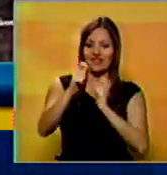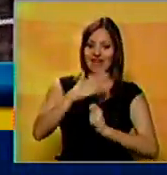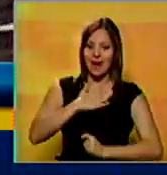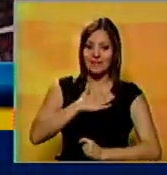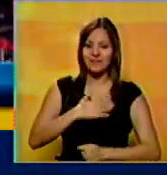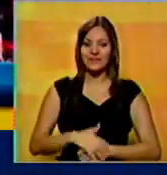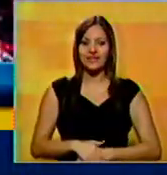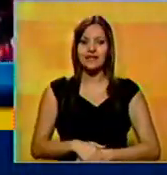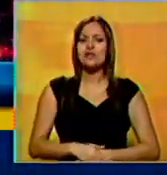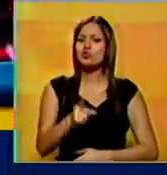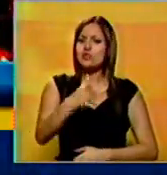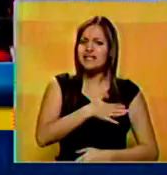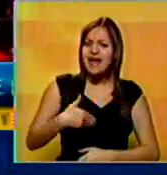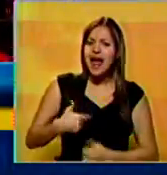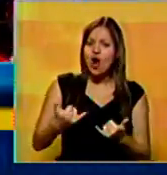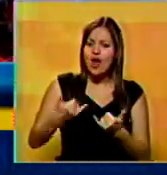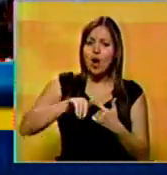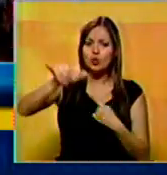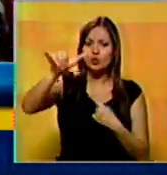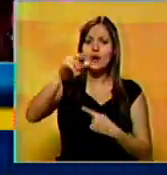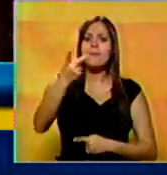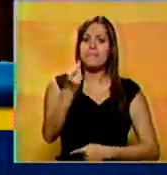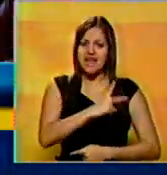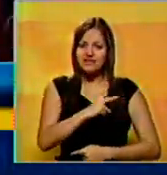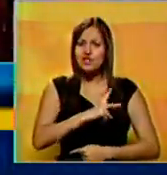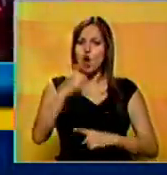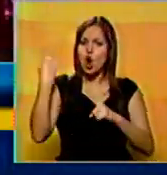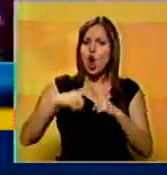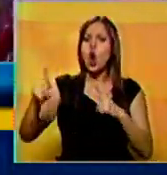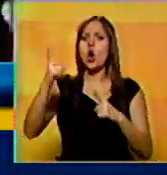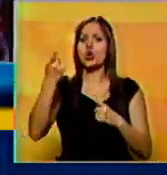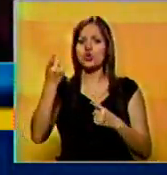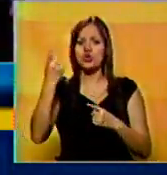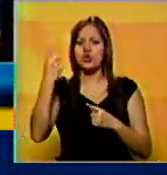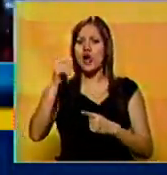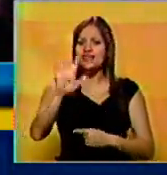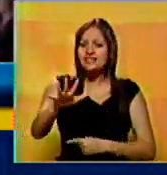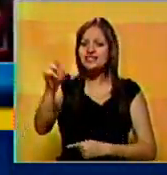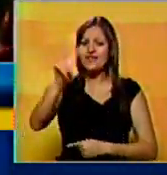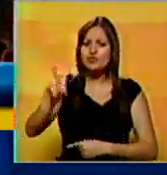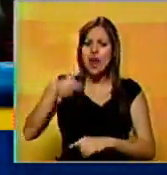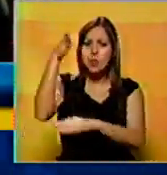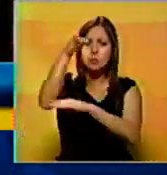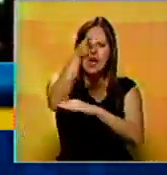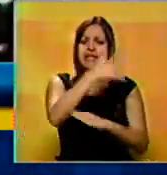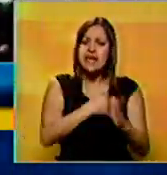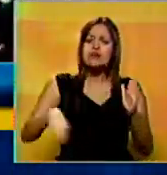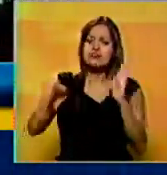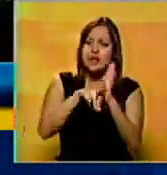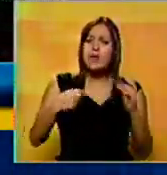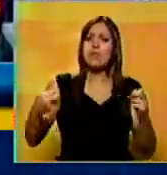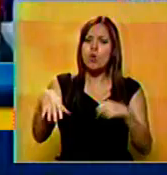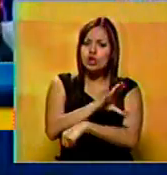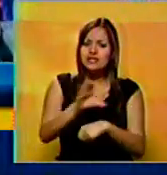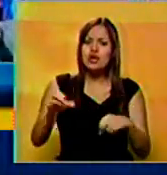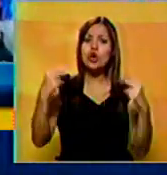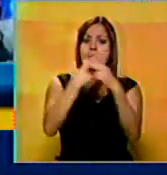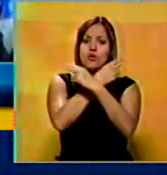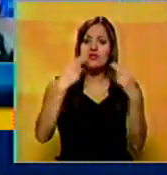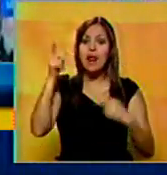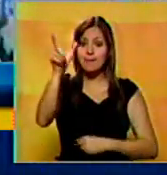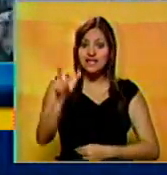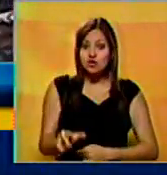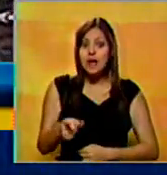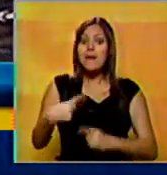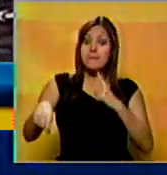además extensa que quieres hacer precisamente por Venevisión, por los demás medios venezolanos, para reafirmar tu música, tu compromiso con los fanáticos. Vas a